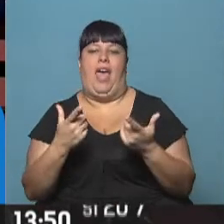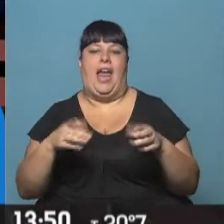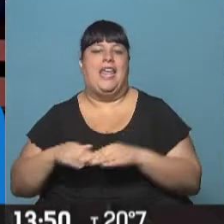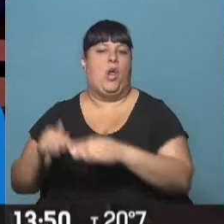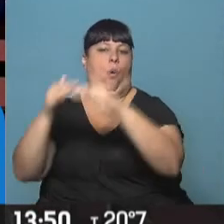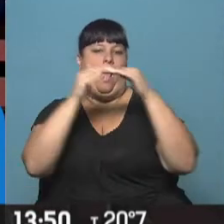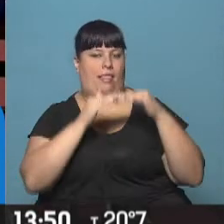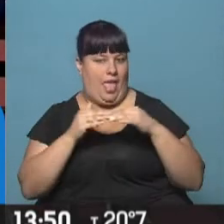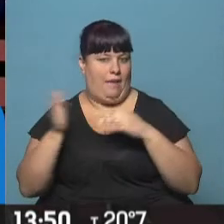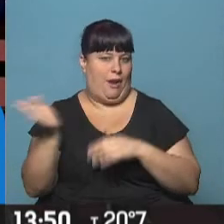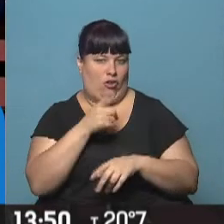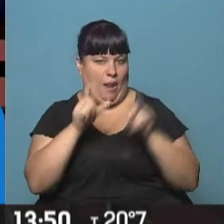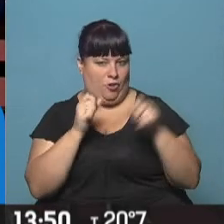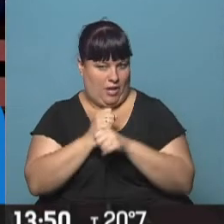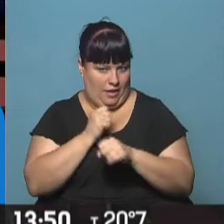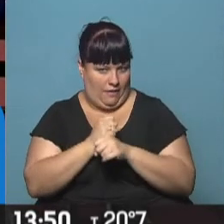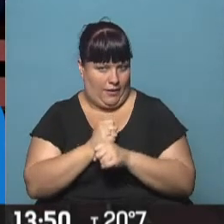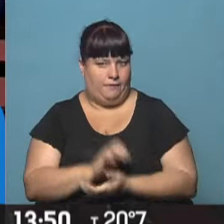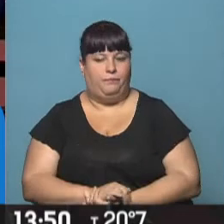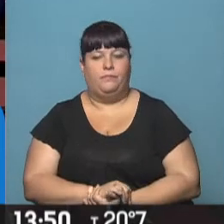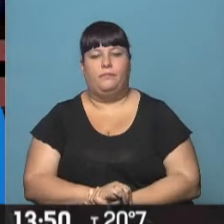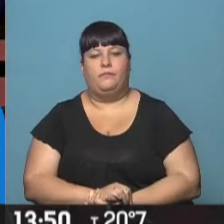igualdad de oportunidades para todos los trabajadores.